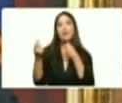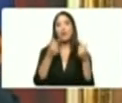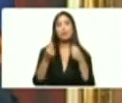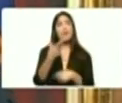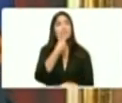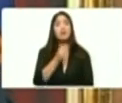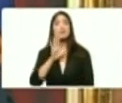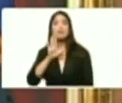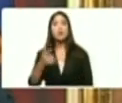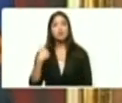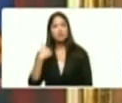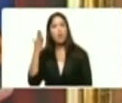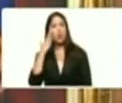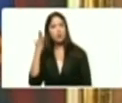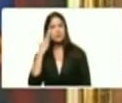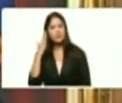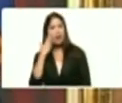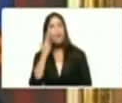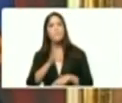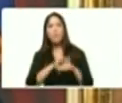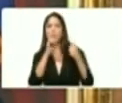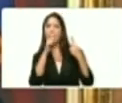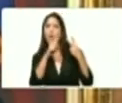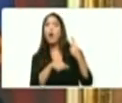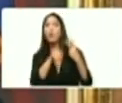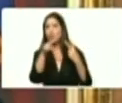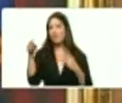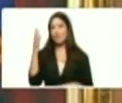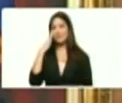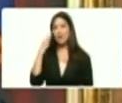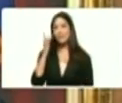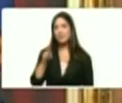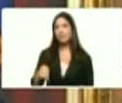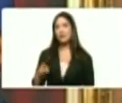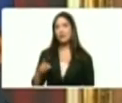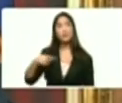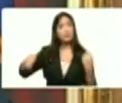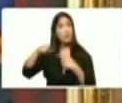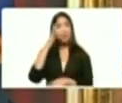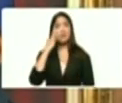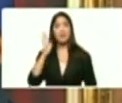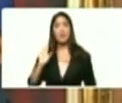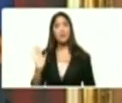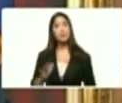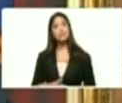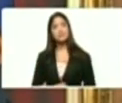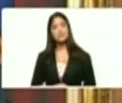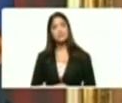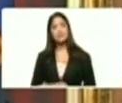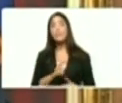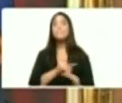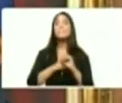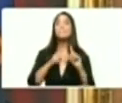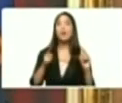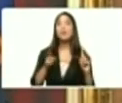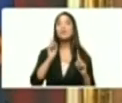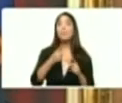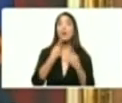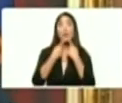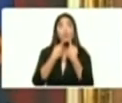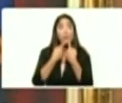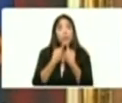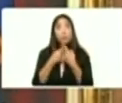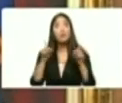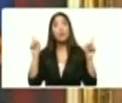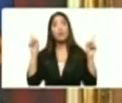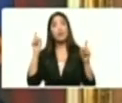sencillo, yo lo sé, por mil formas, lo sé, ustedes saben, todos lo sabemos, pero además, lo dijeron, público, lo